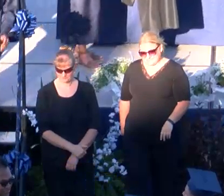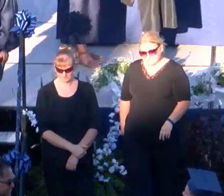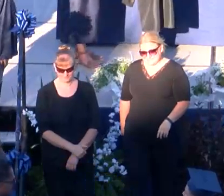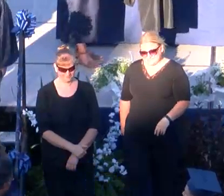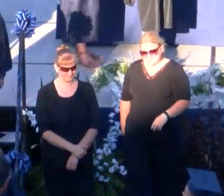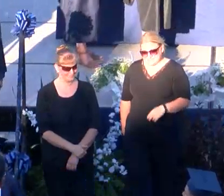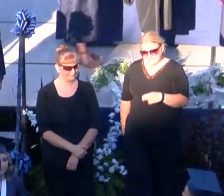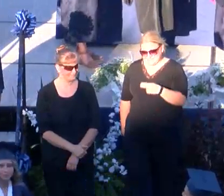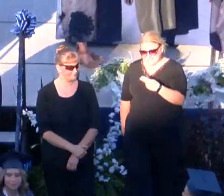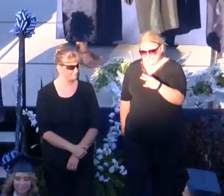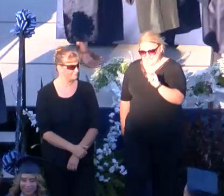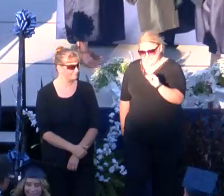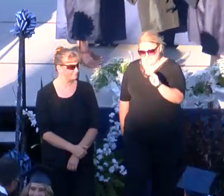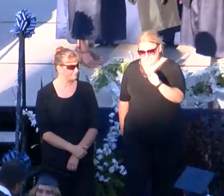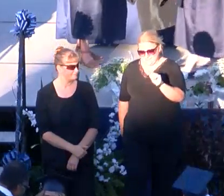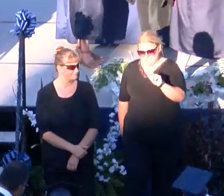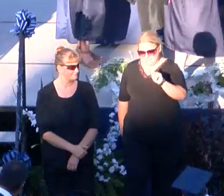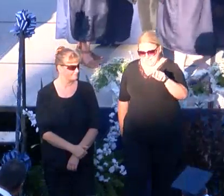Himanshu Rana.